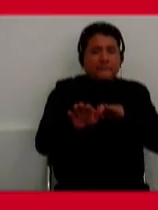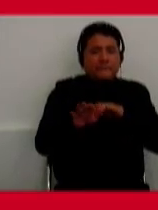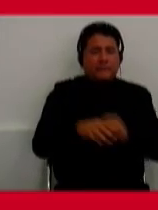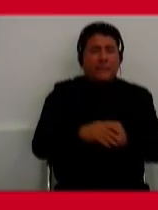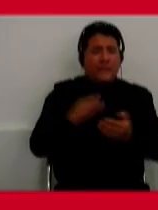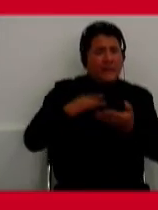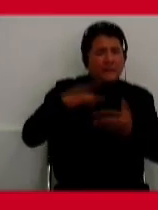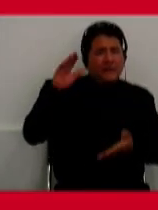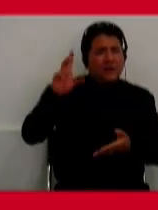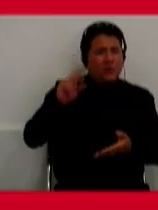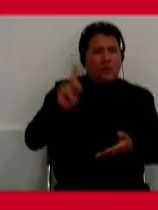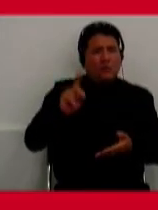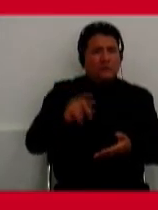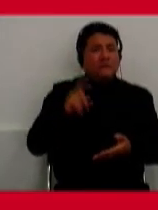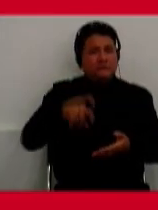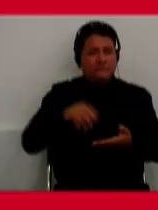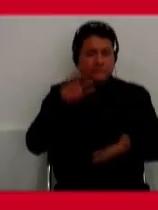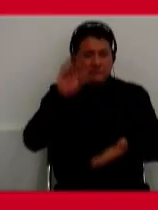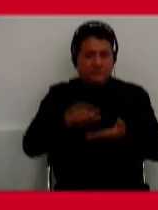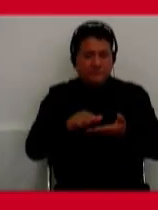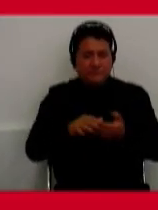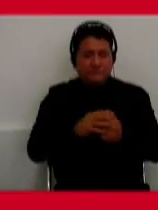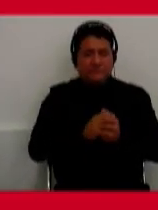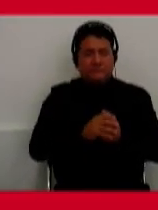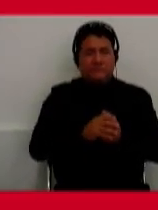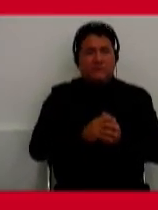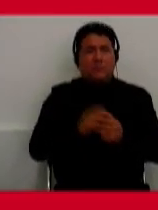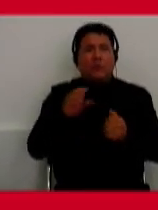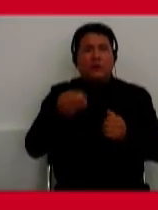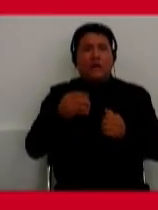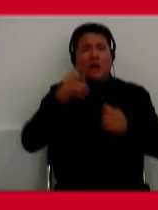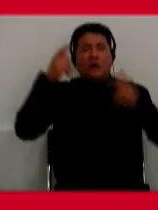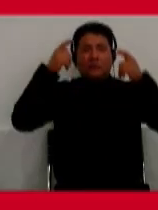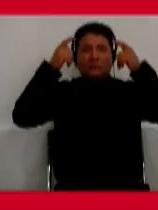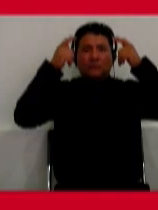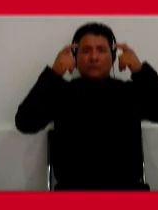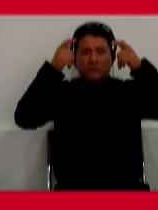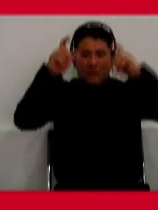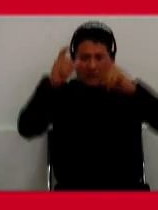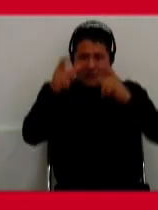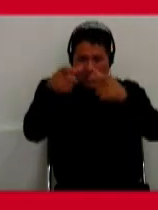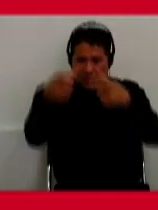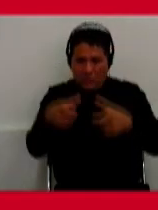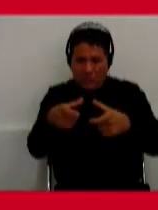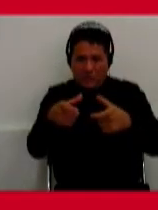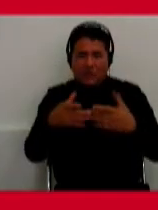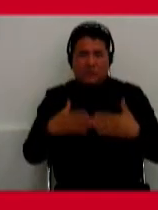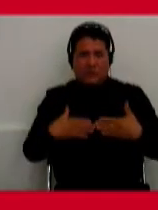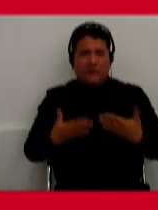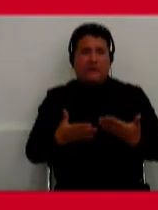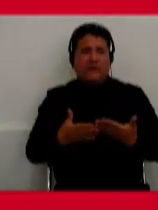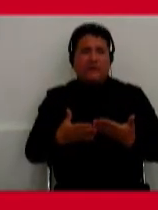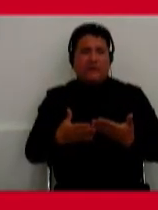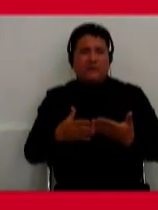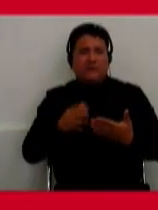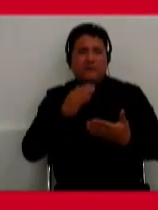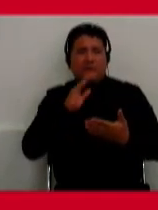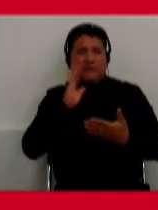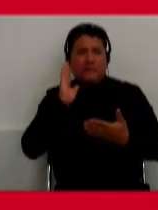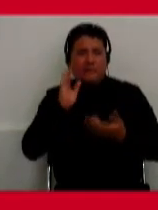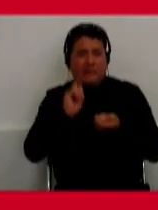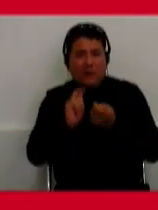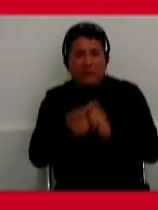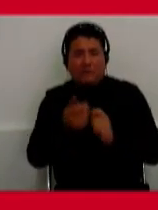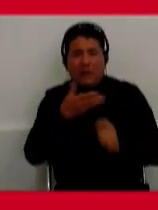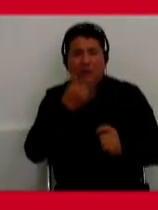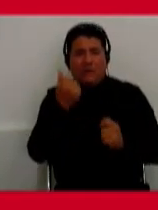a tener problemas en cuanto a estabilidad de la corona y empezar a generar realces, ¿no? Es por eso que en este top cut,